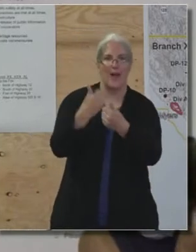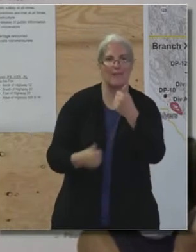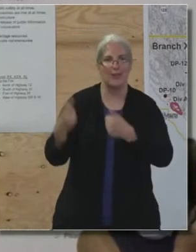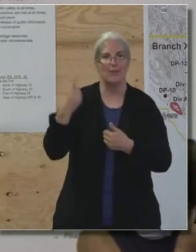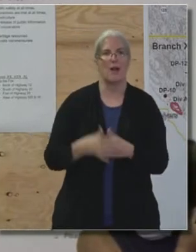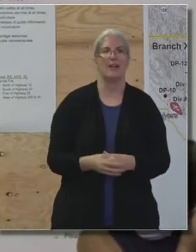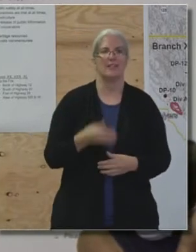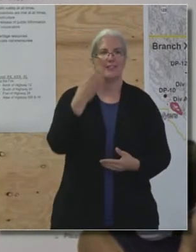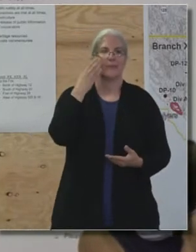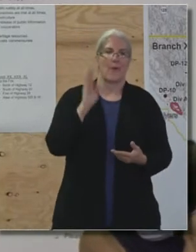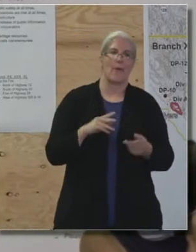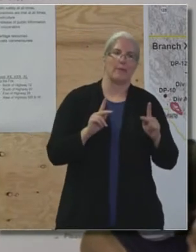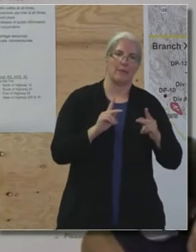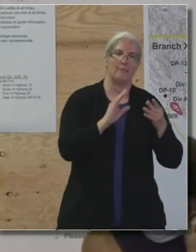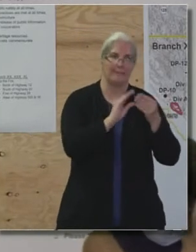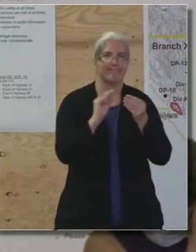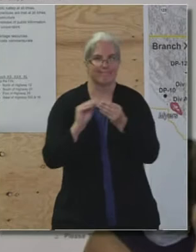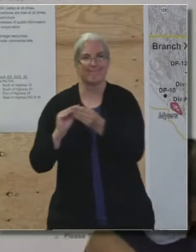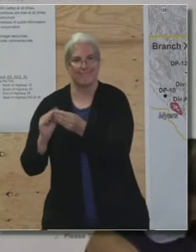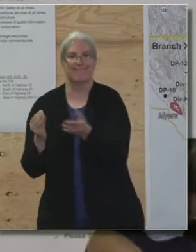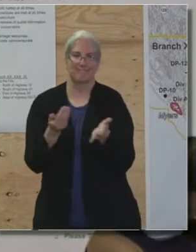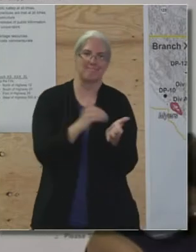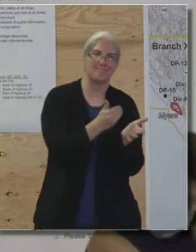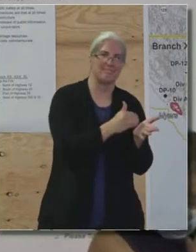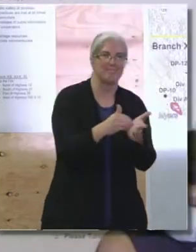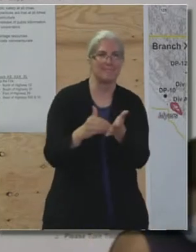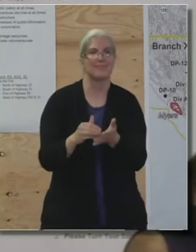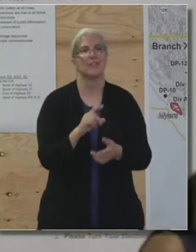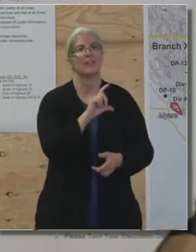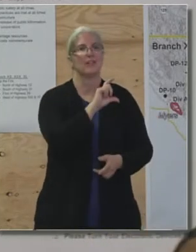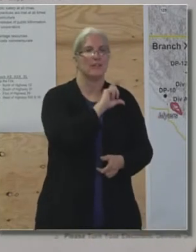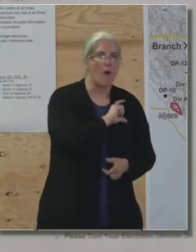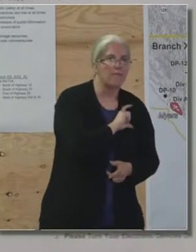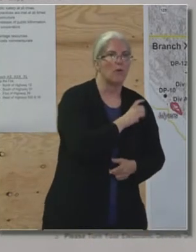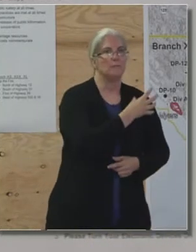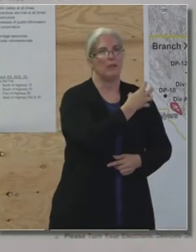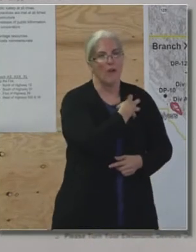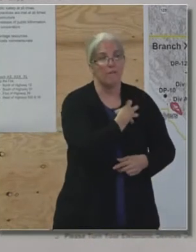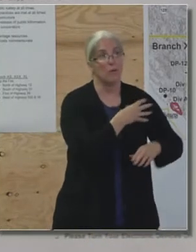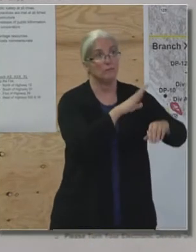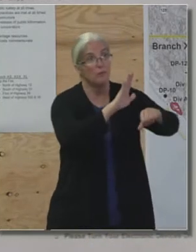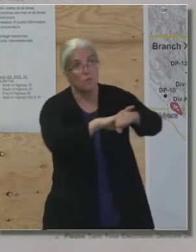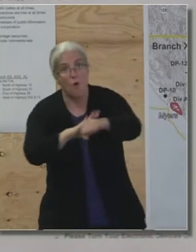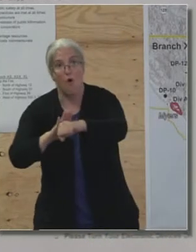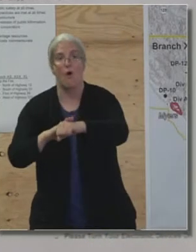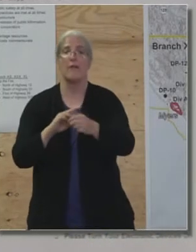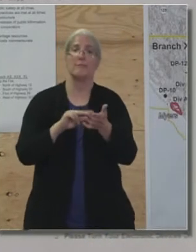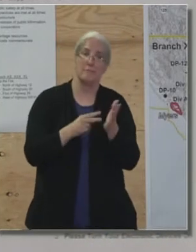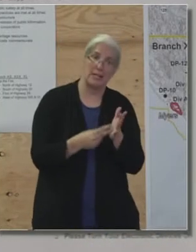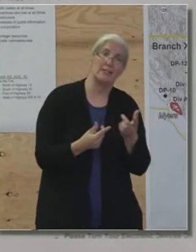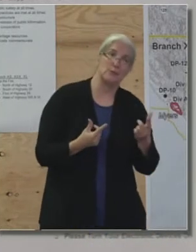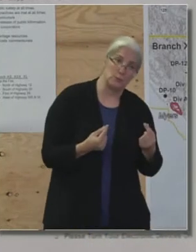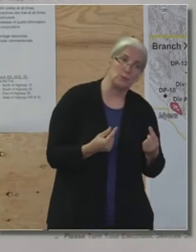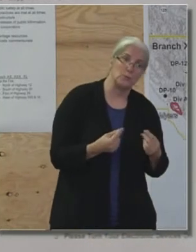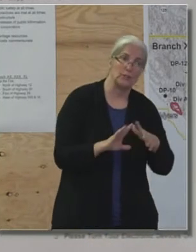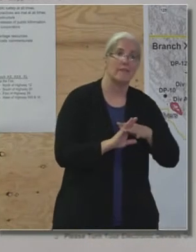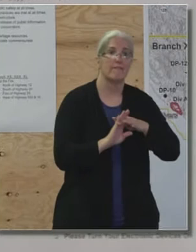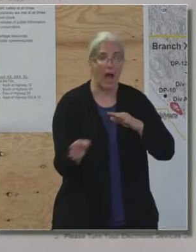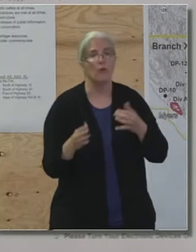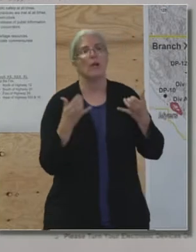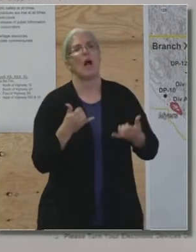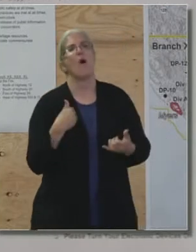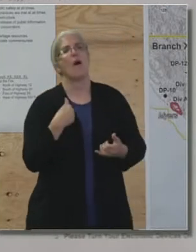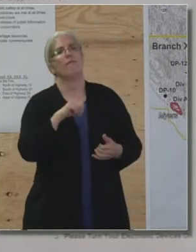creo que todos han habido el mismo mensaje por favor haga caso de las alertas de las autoridades otra alerta de evacuación